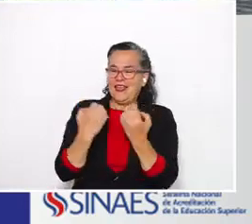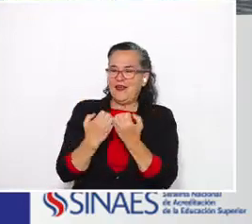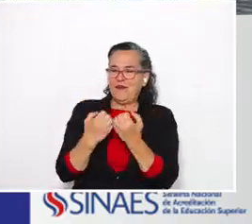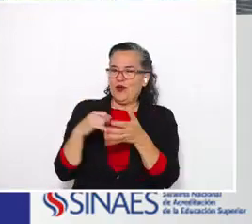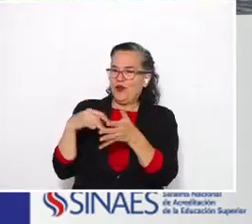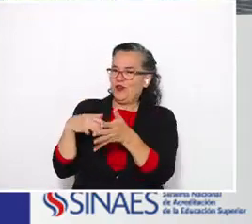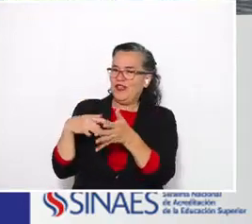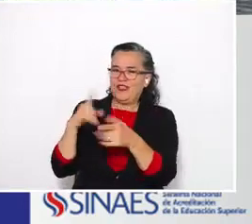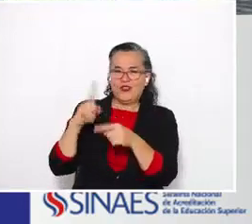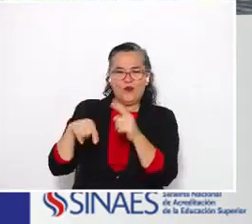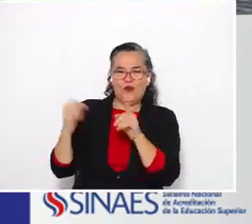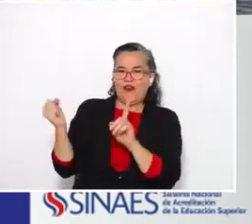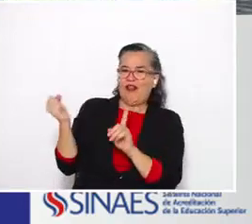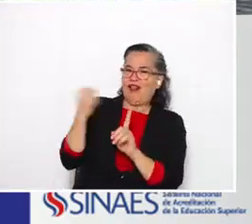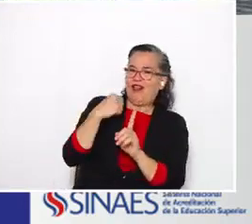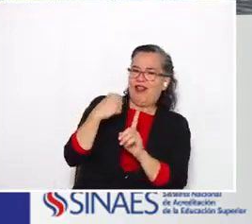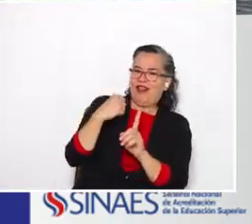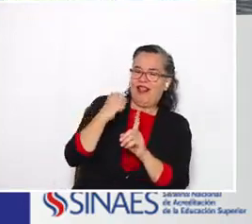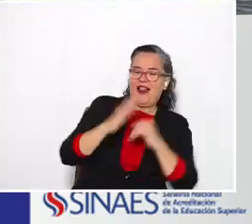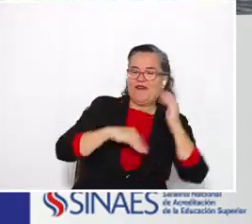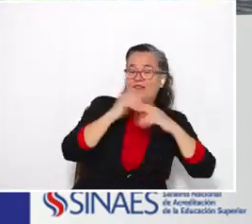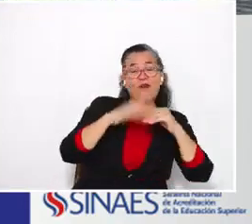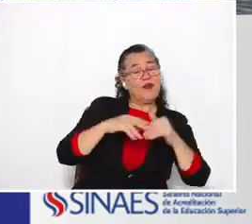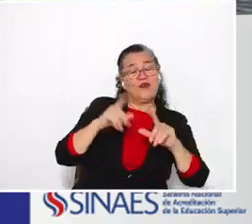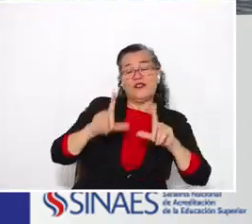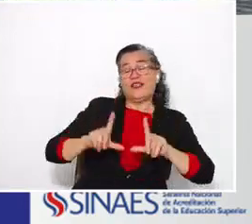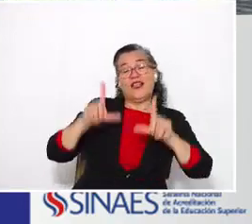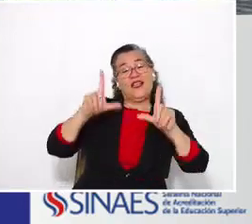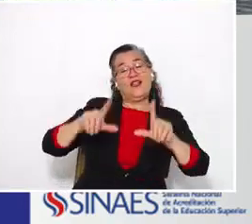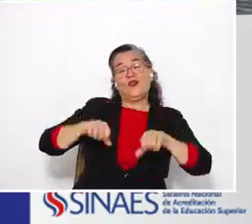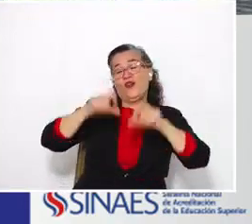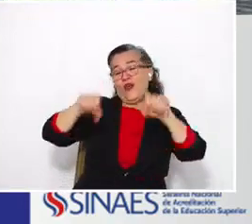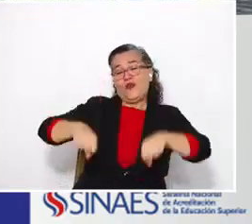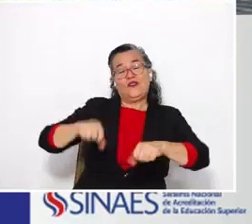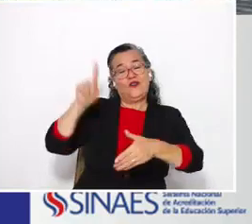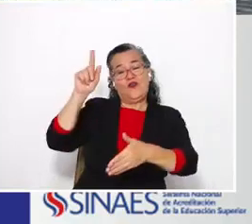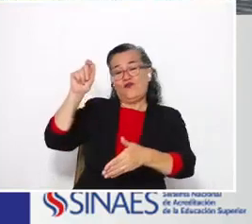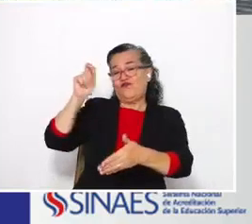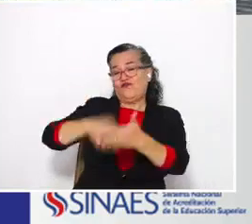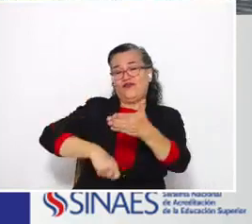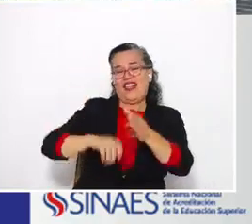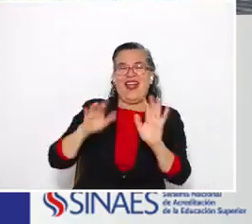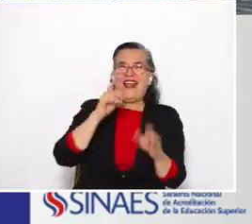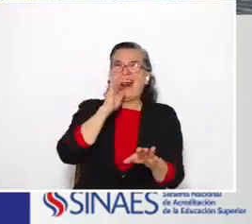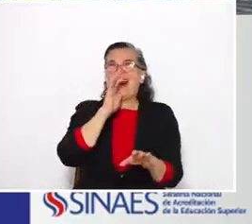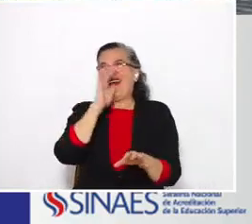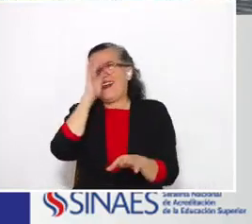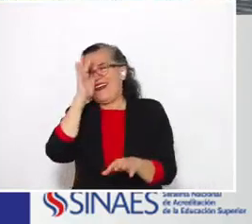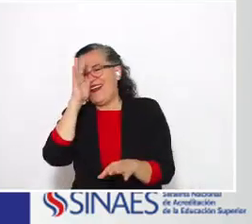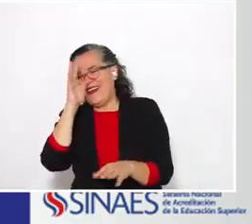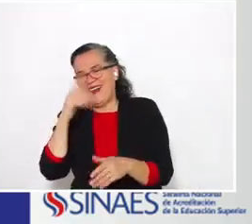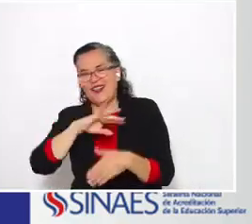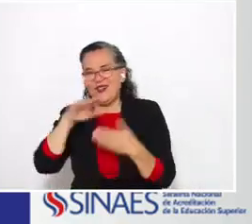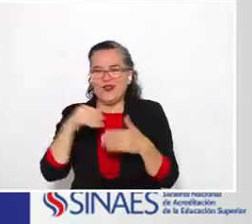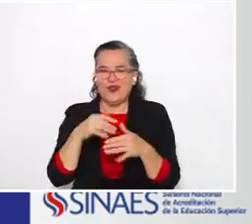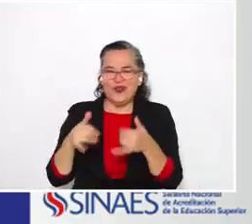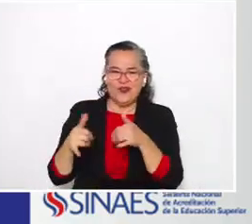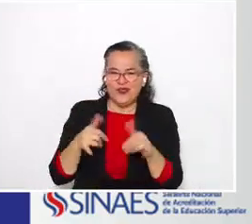podía ganar a la facultad porque no le firmábamos el título de graduación. Pero en lo demás todo era muy, muy justo.